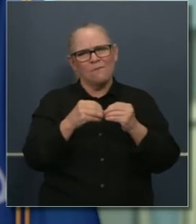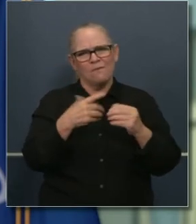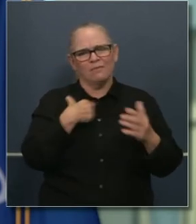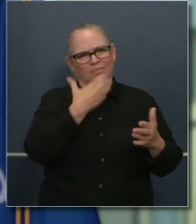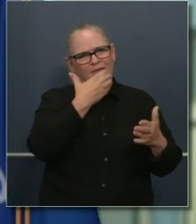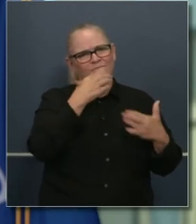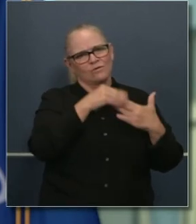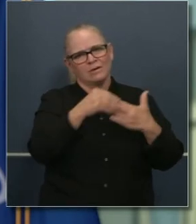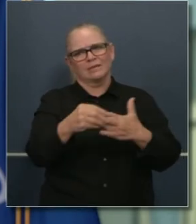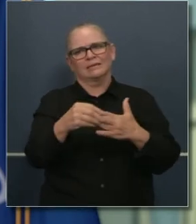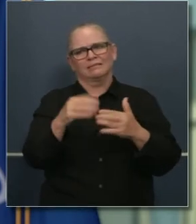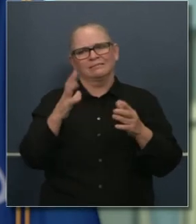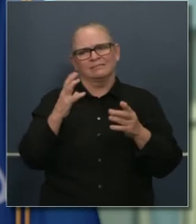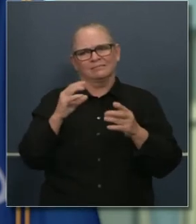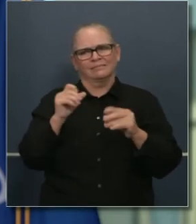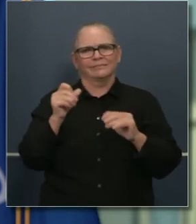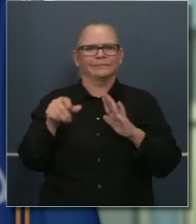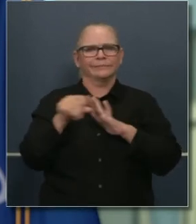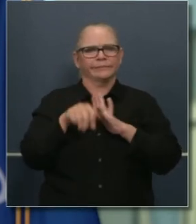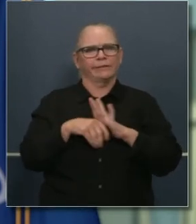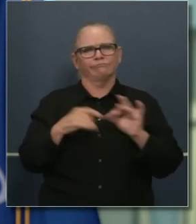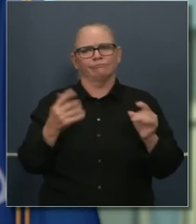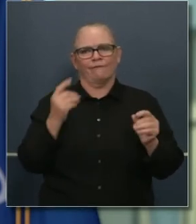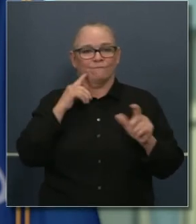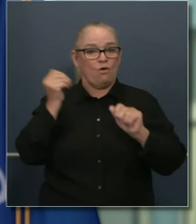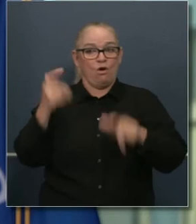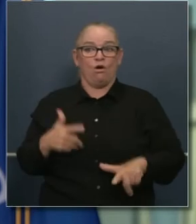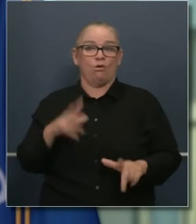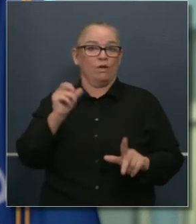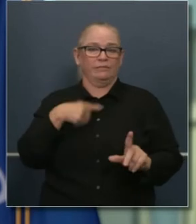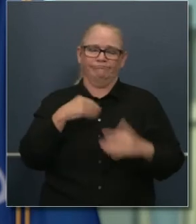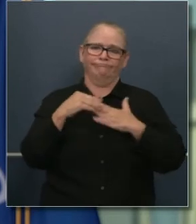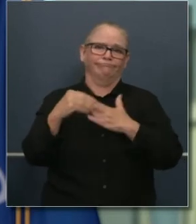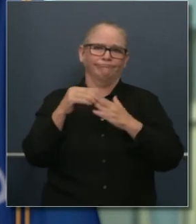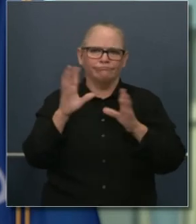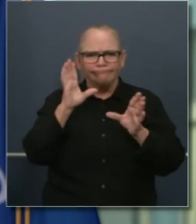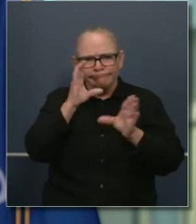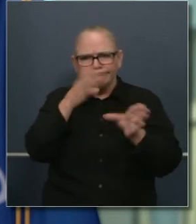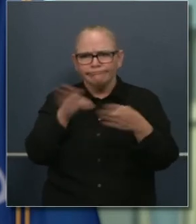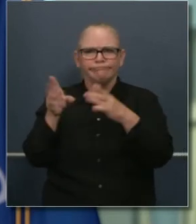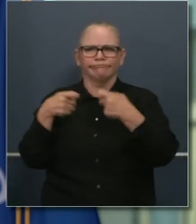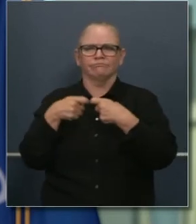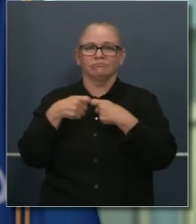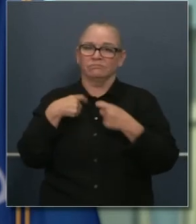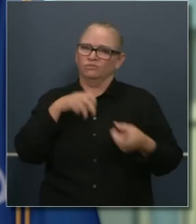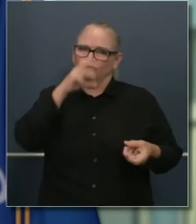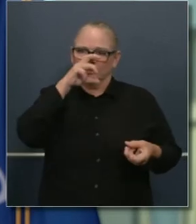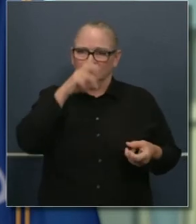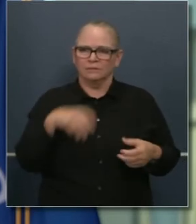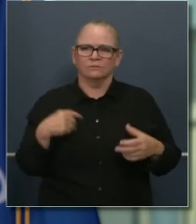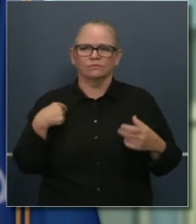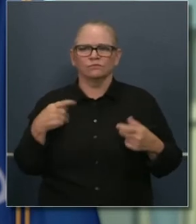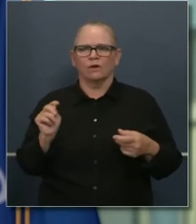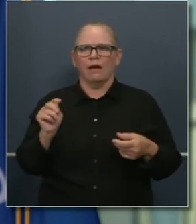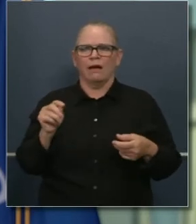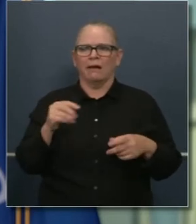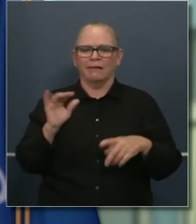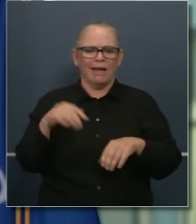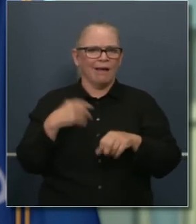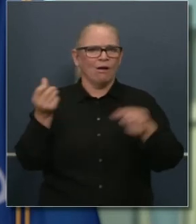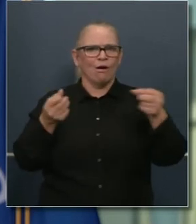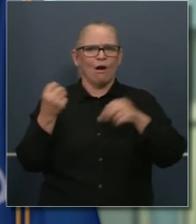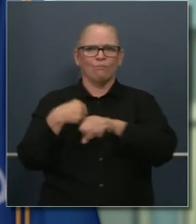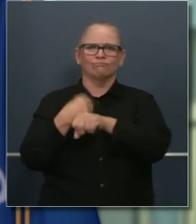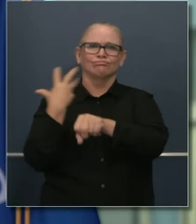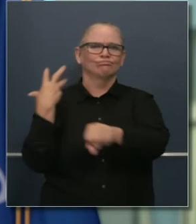nuestros esfuerzos por proporcionar cero emisiones para camiones grandes tenemos a 50 estados que se han unido en